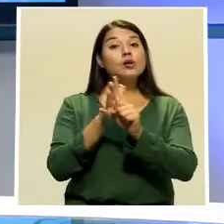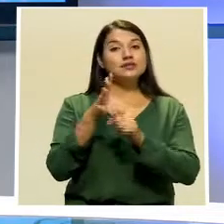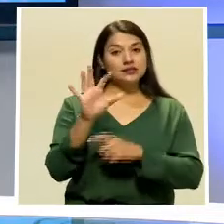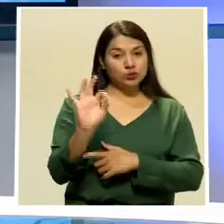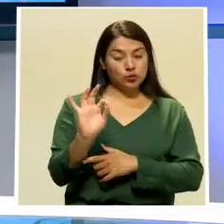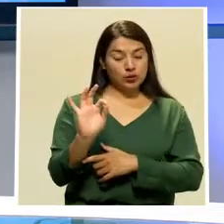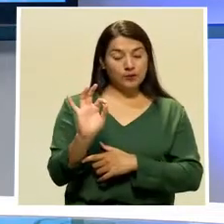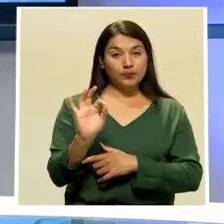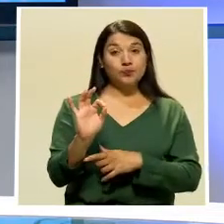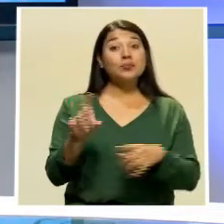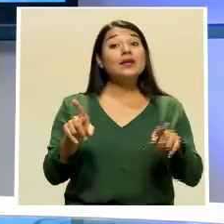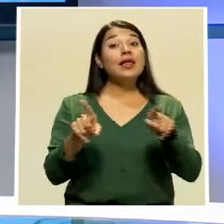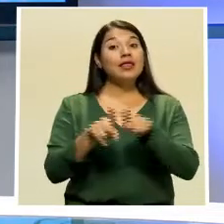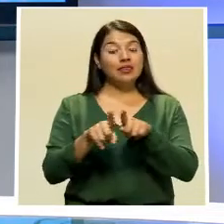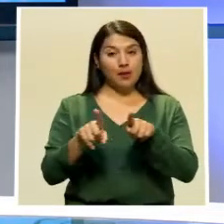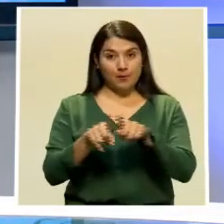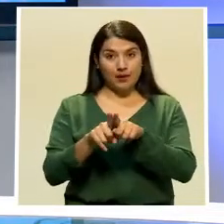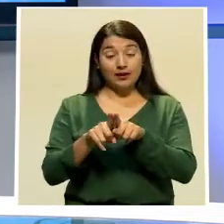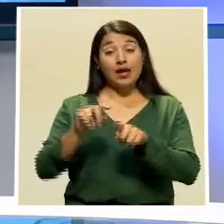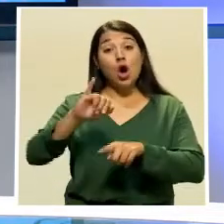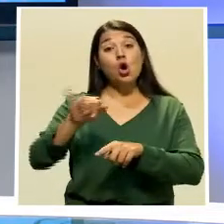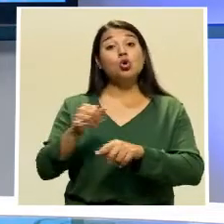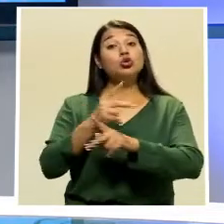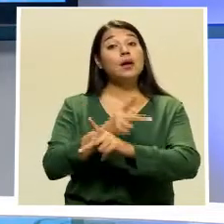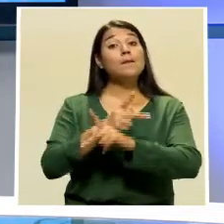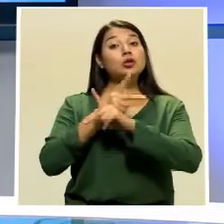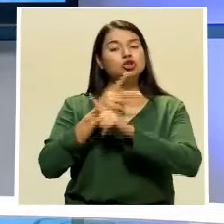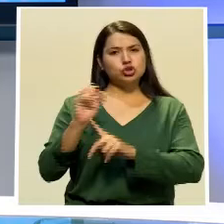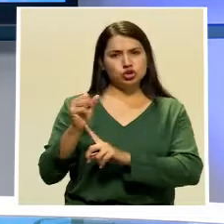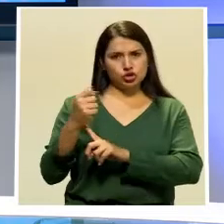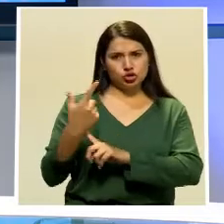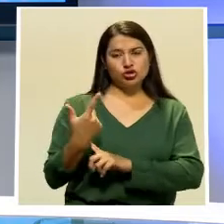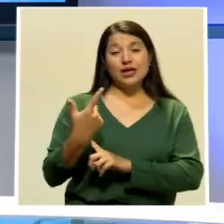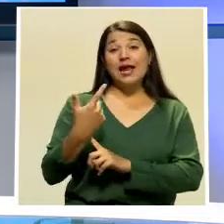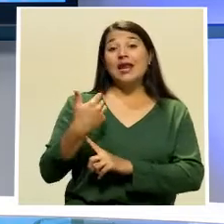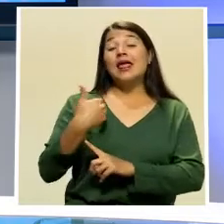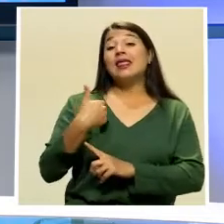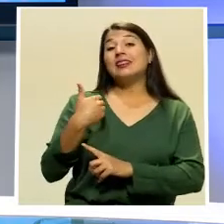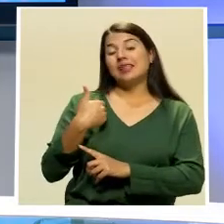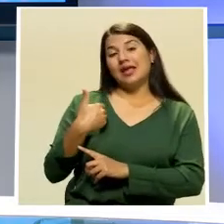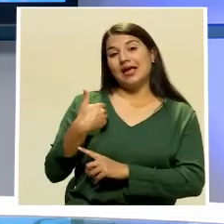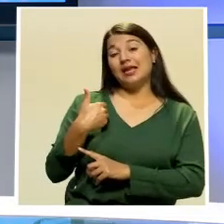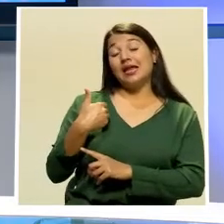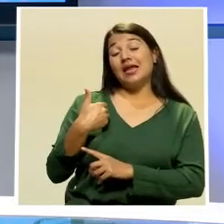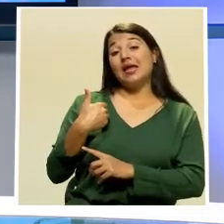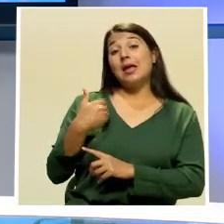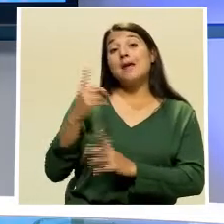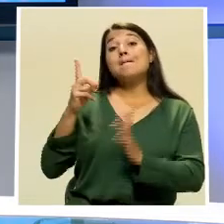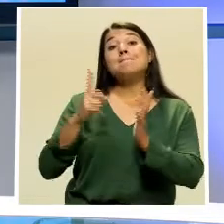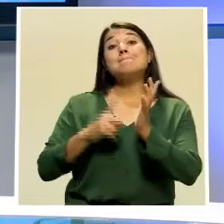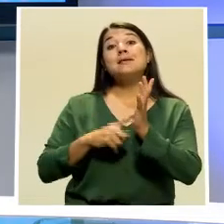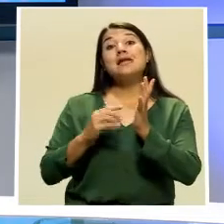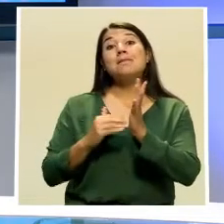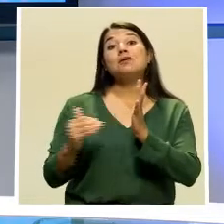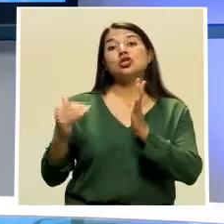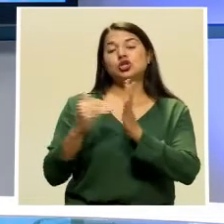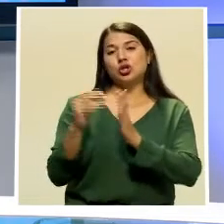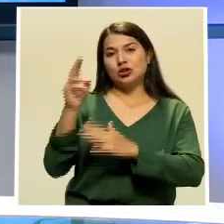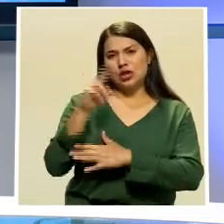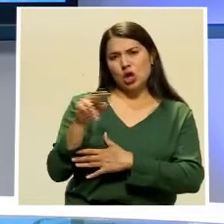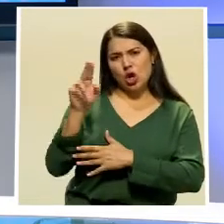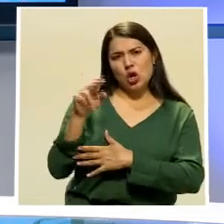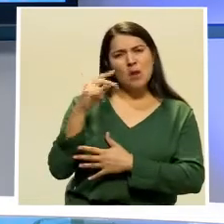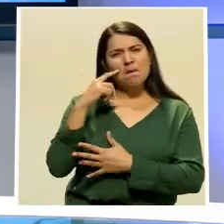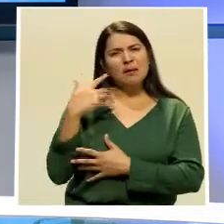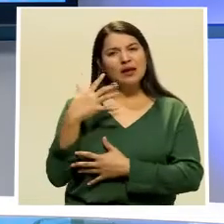COVID-19. Además, la Junta de Protección Social cuenta con un presupuesto de más de 1.000 millones de colones para